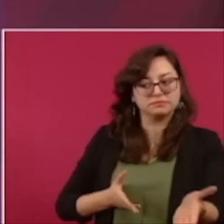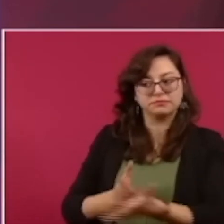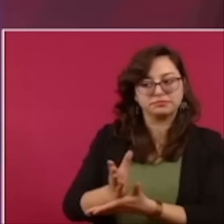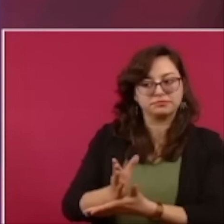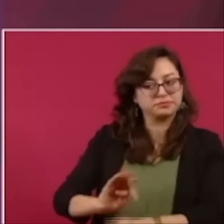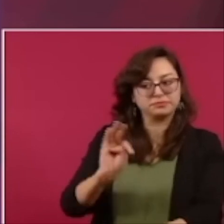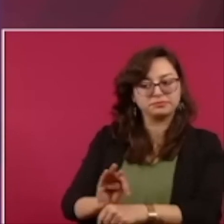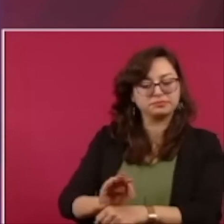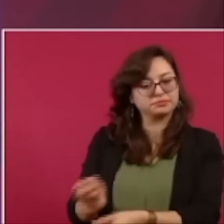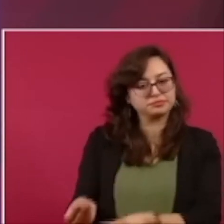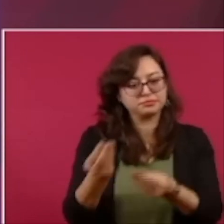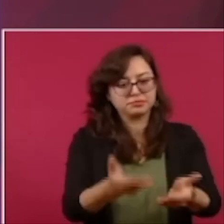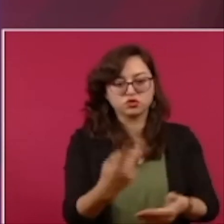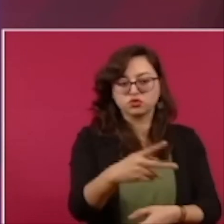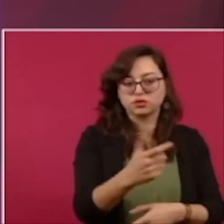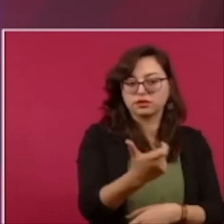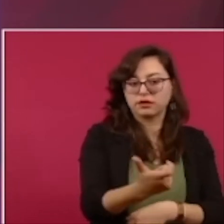una profunda reforma.